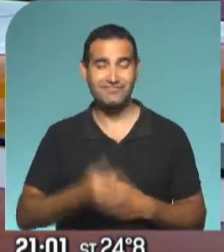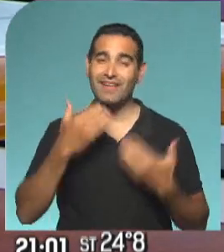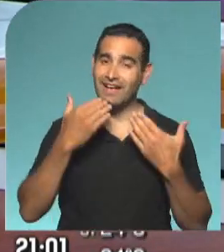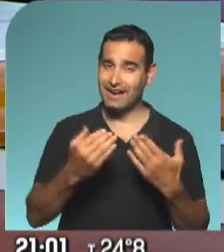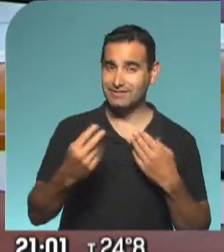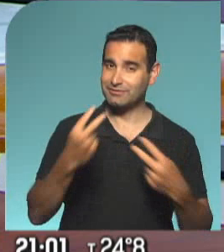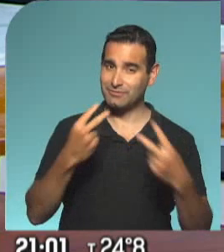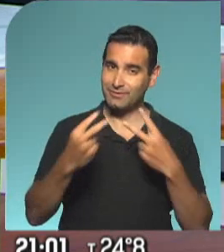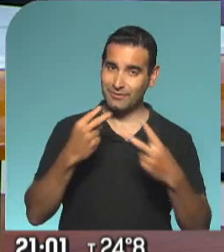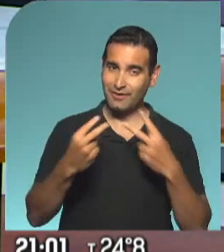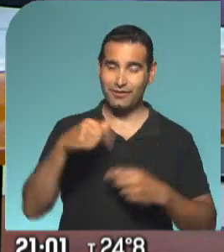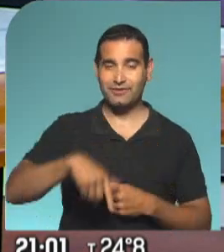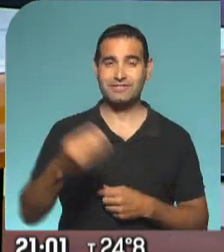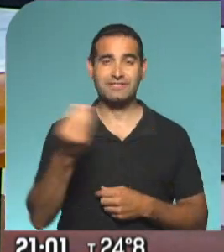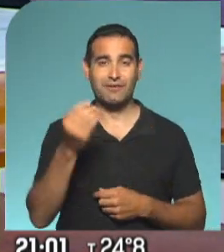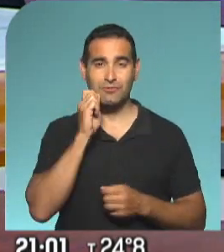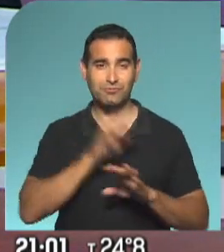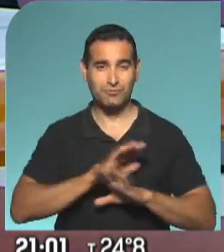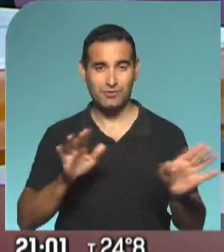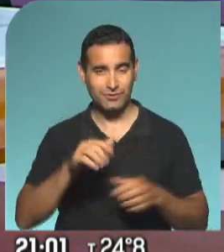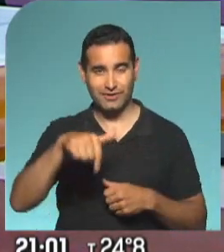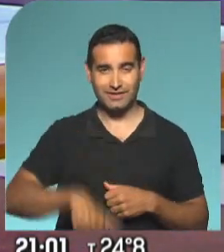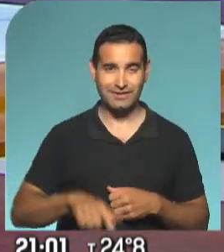agradecemos por habernos acompañado en este sábado precioso que estamos